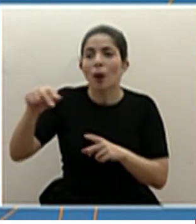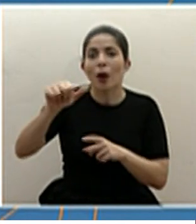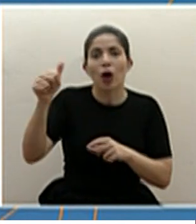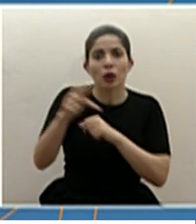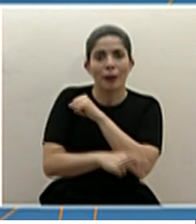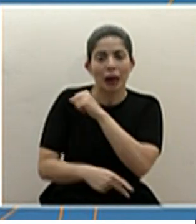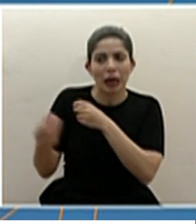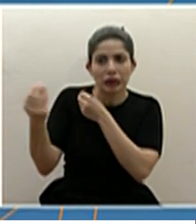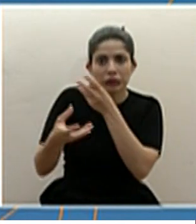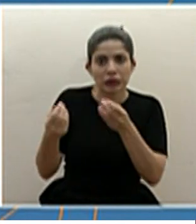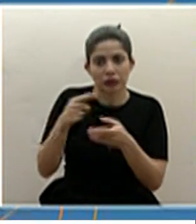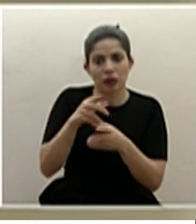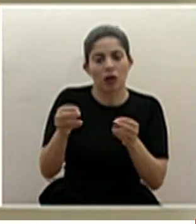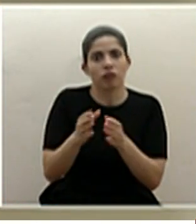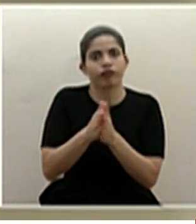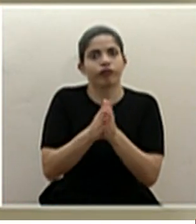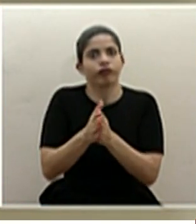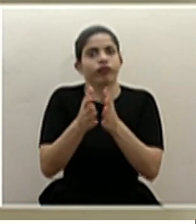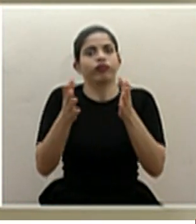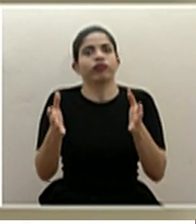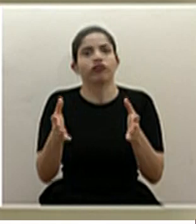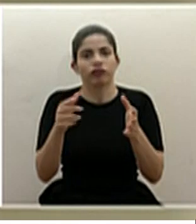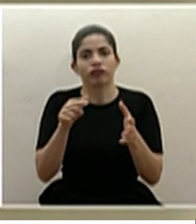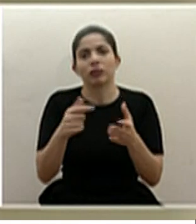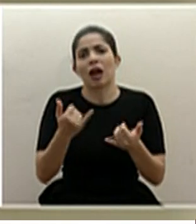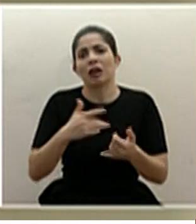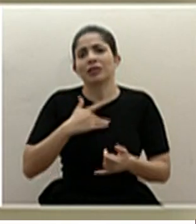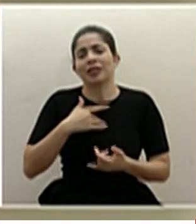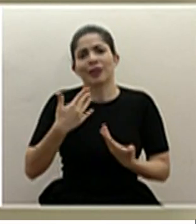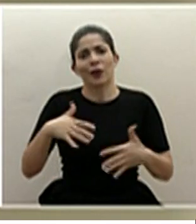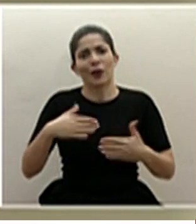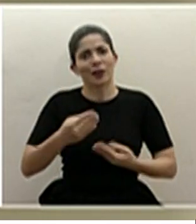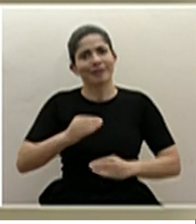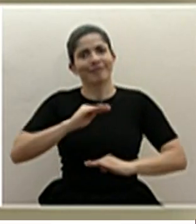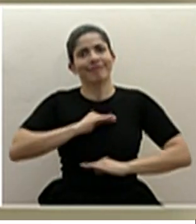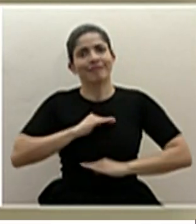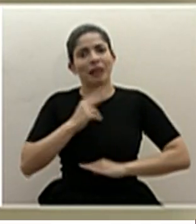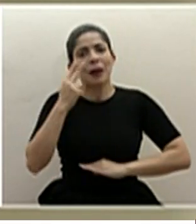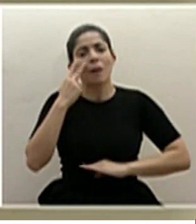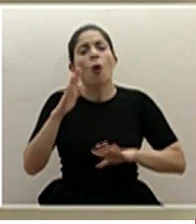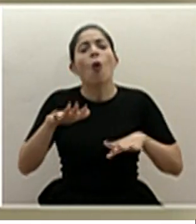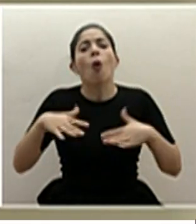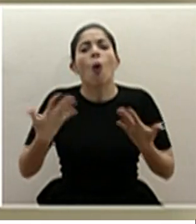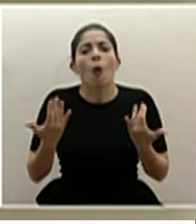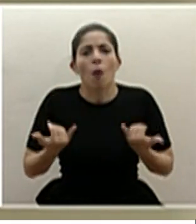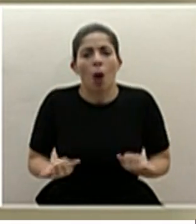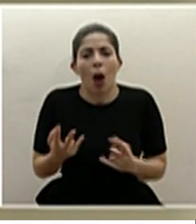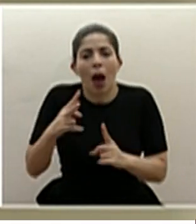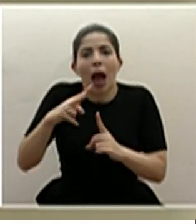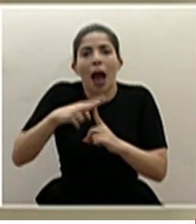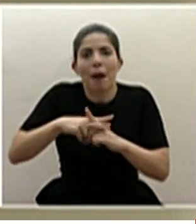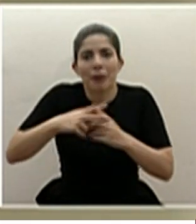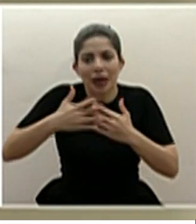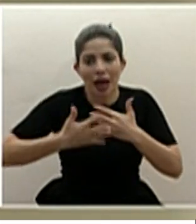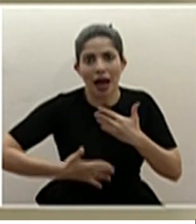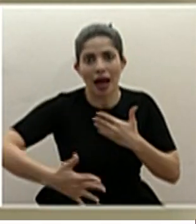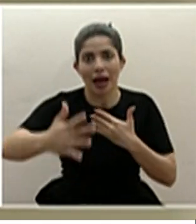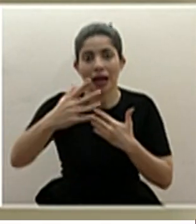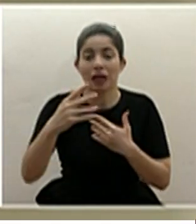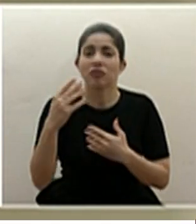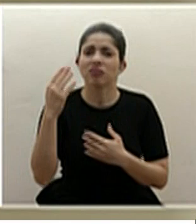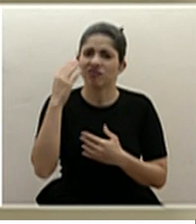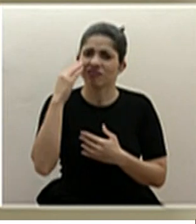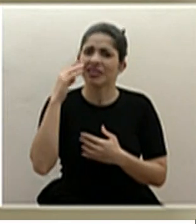otros países. Así que estamos muy satisfechos. Vamos a ver cómo va a operativizarse esto en terreno. Como digo, se requiere de